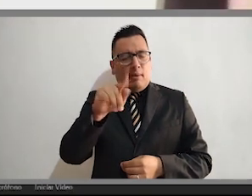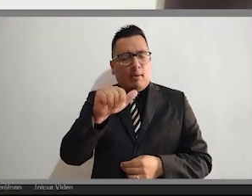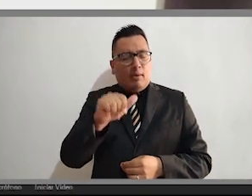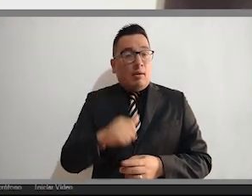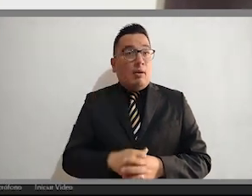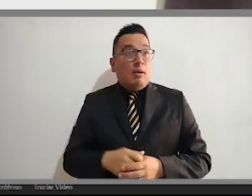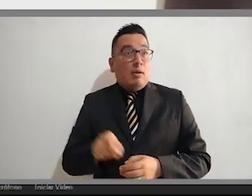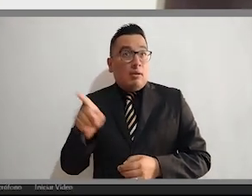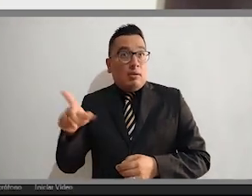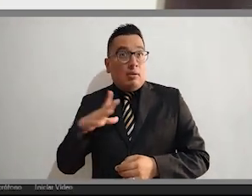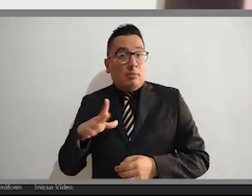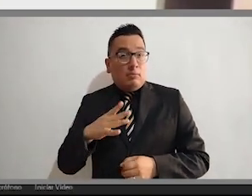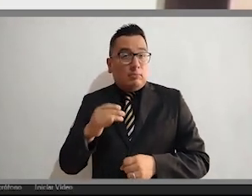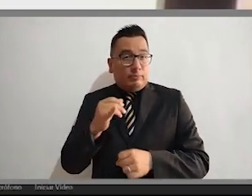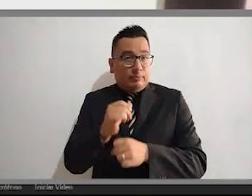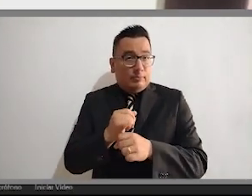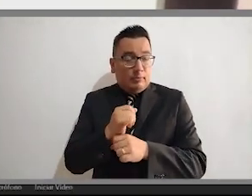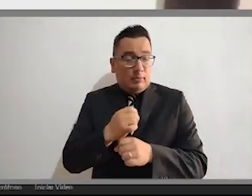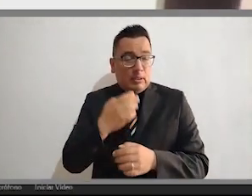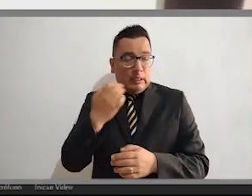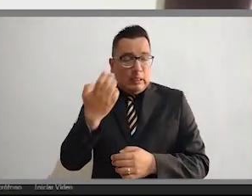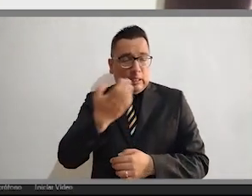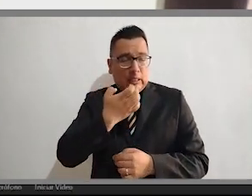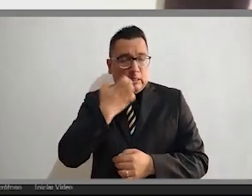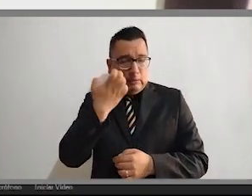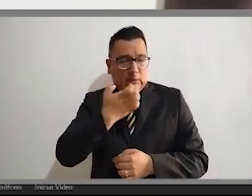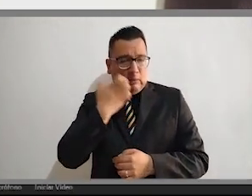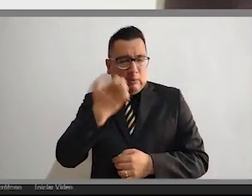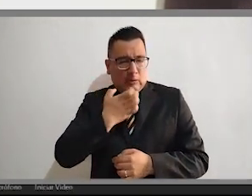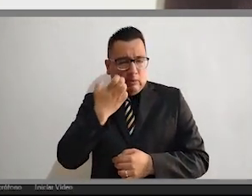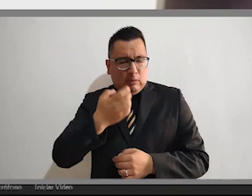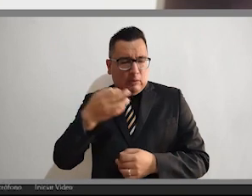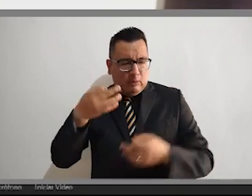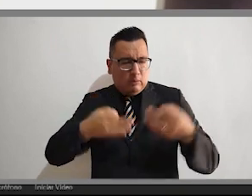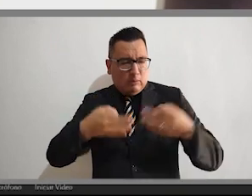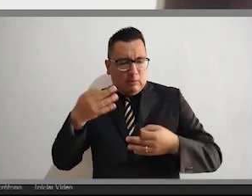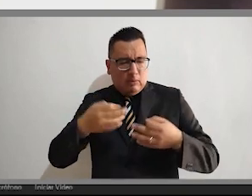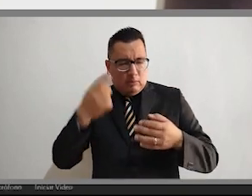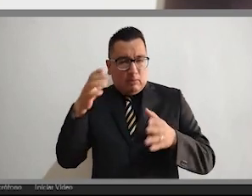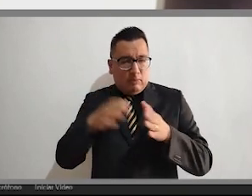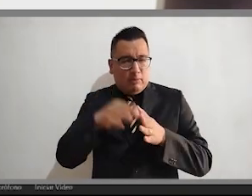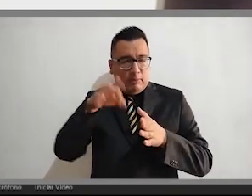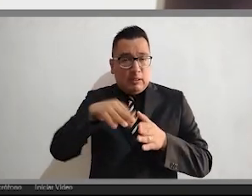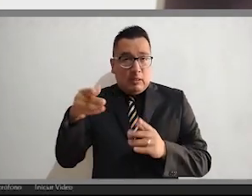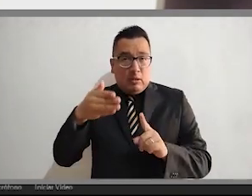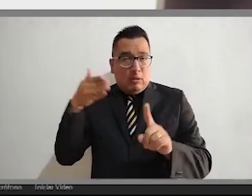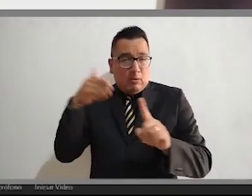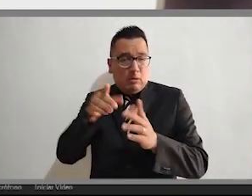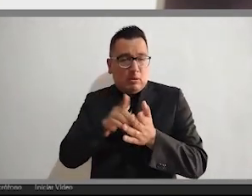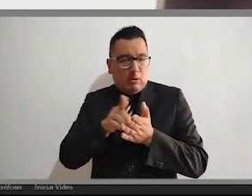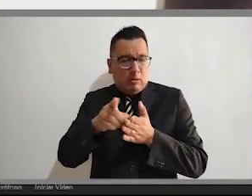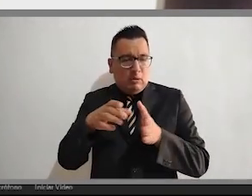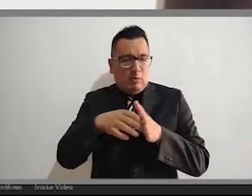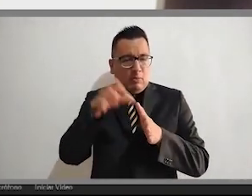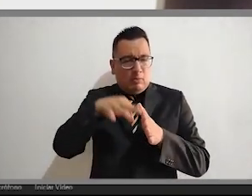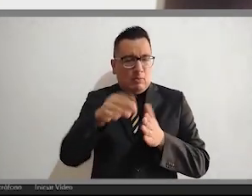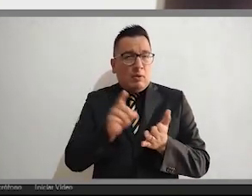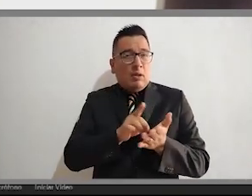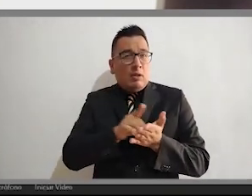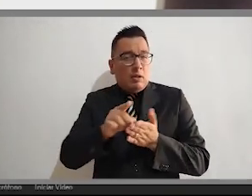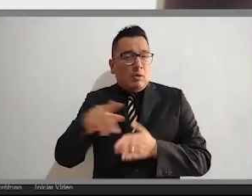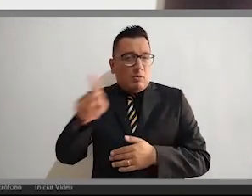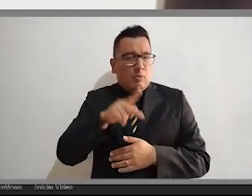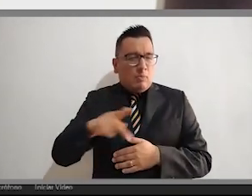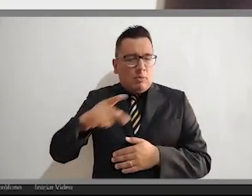investigadora en la Escuela Judicial Electoral. Se ha especializado en Derecho Electoral, Derechos Constitucionales, Derechos Políticos en